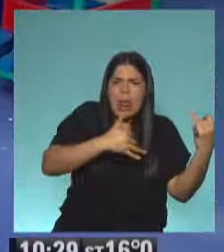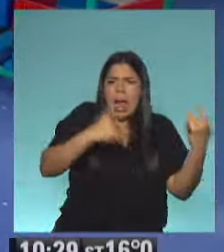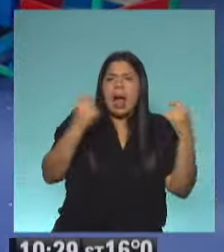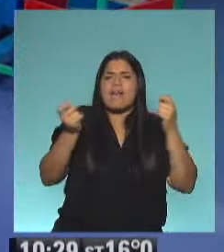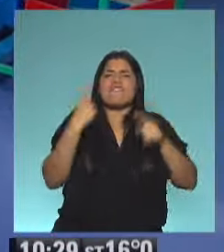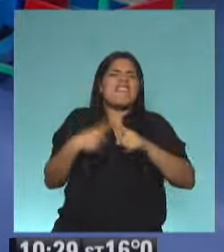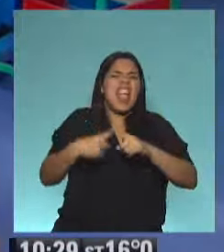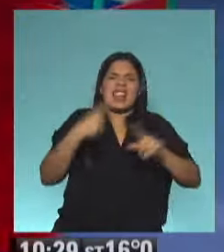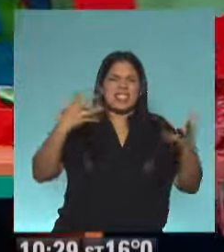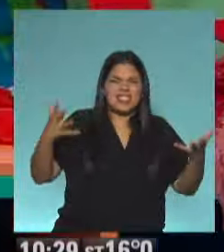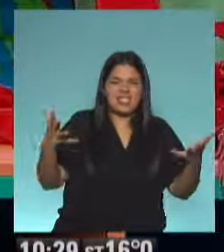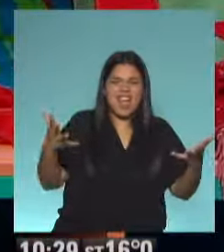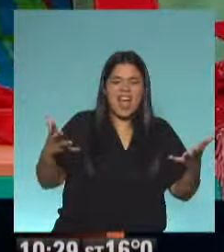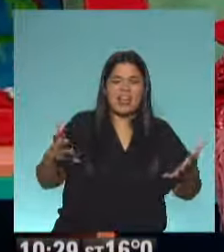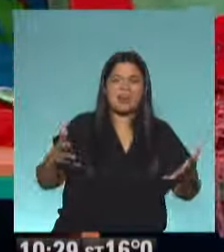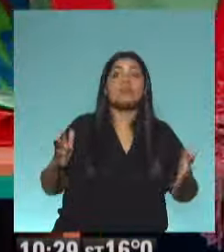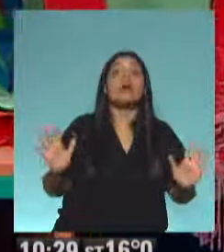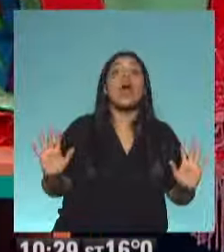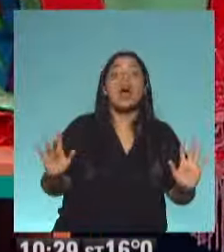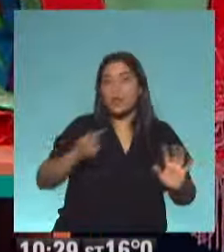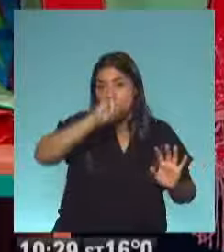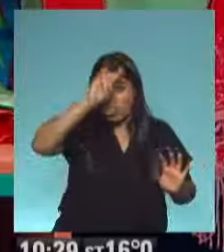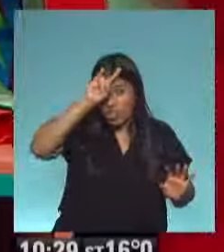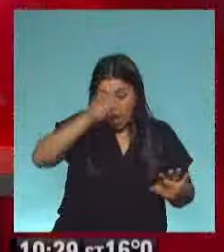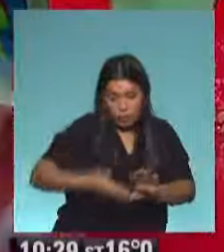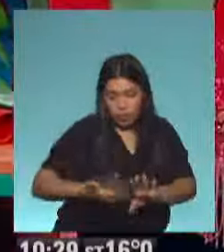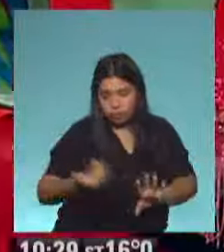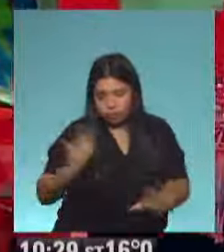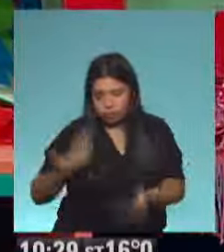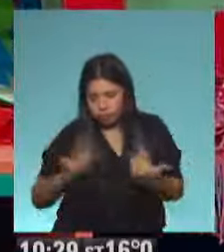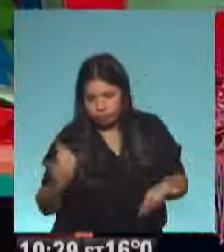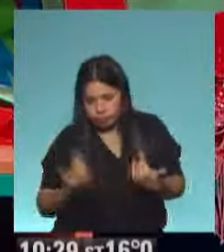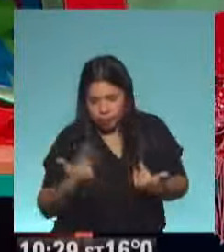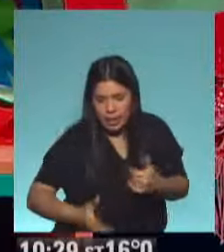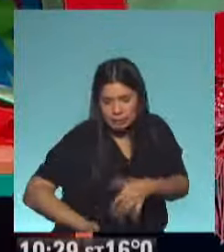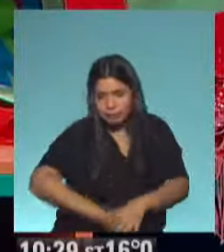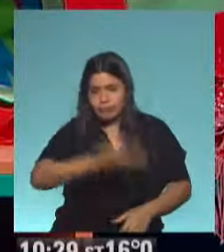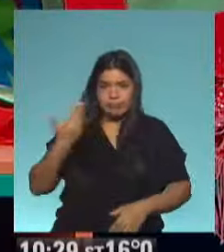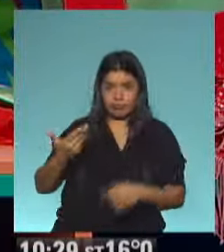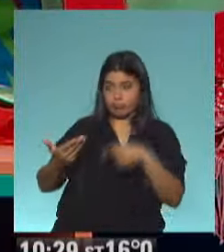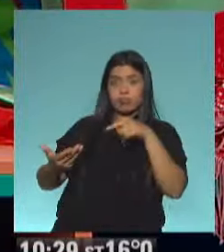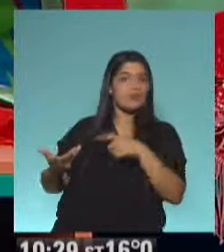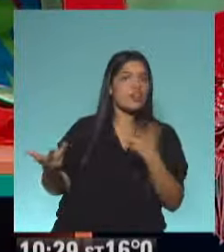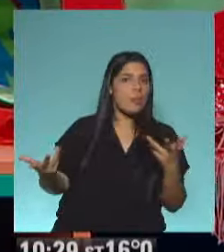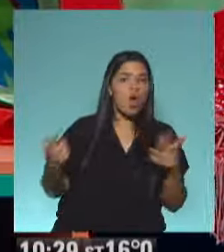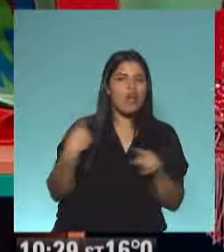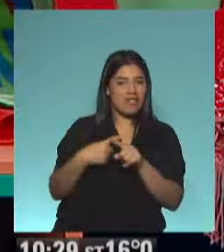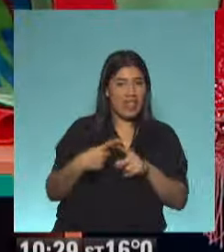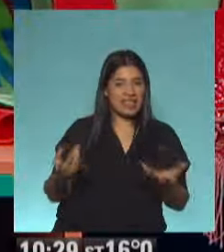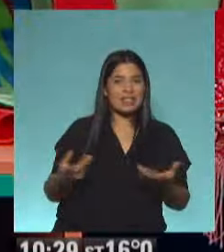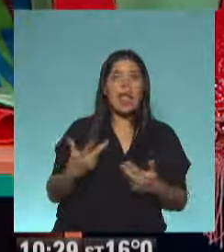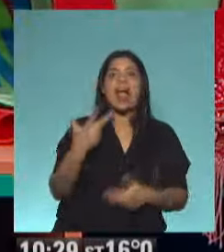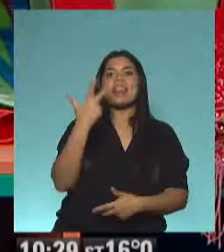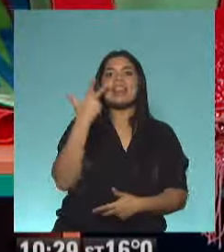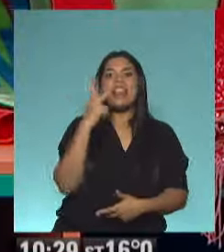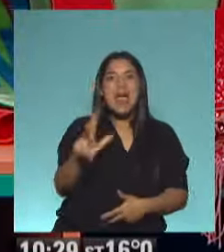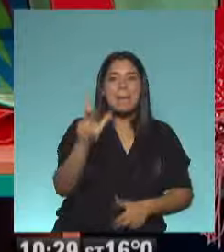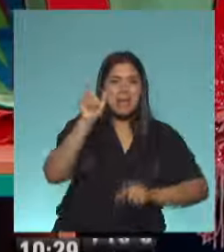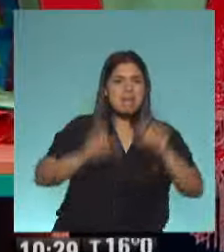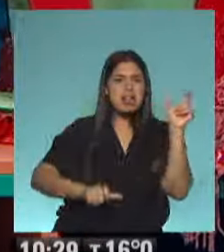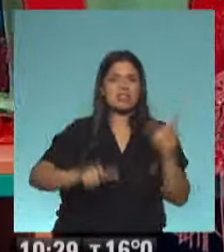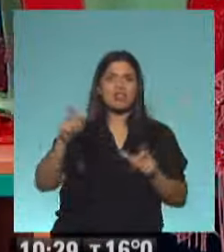fiesta. Bien. Al desentierro del diablo, del espíritu del diario, del diablo del carnaval, asisten unas 3.000 personas